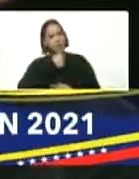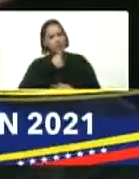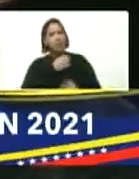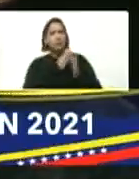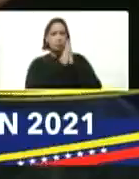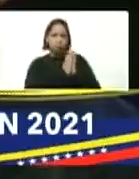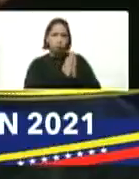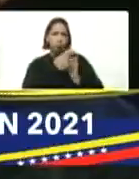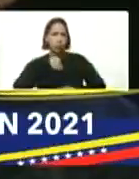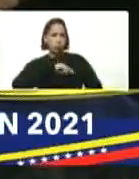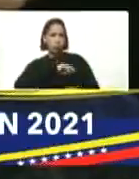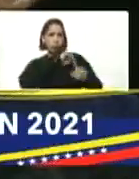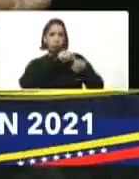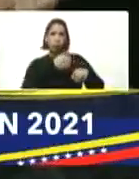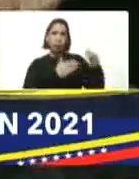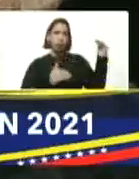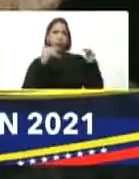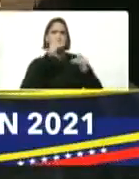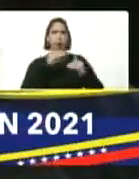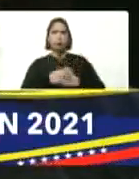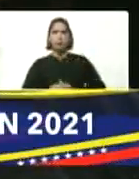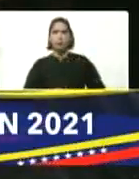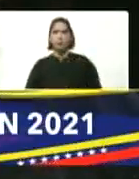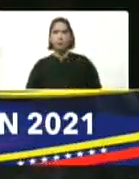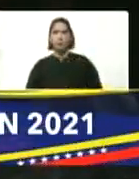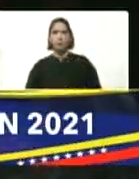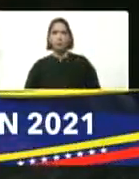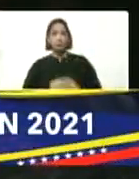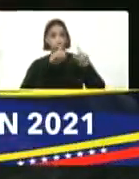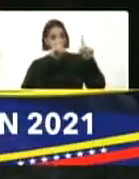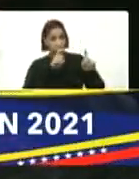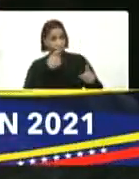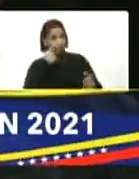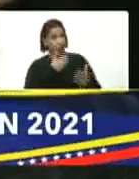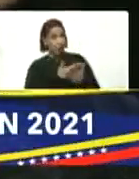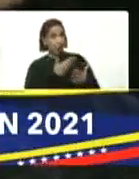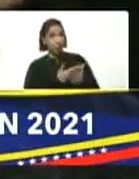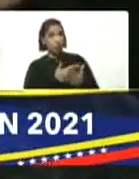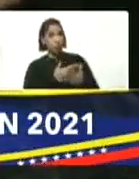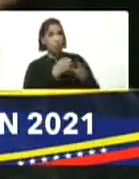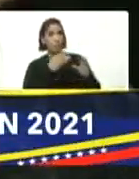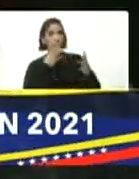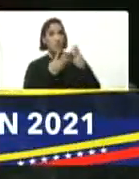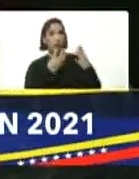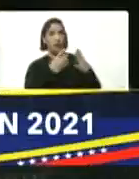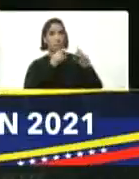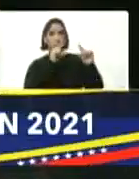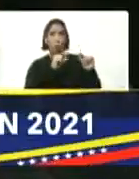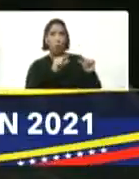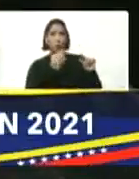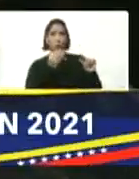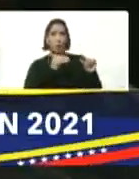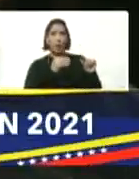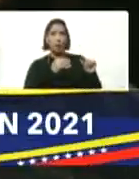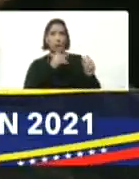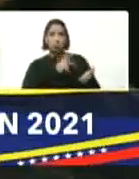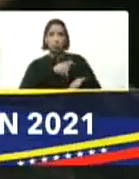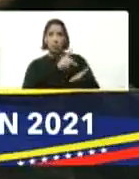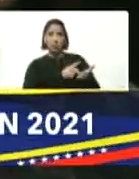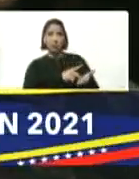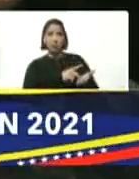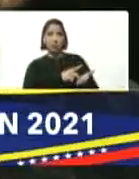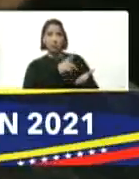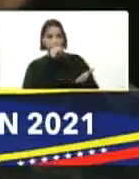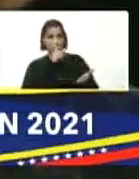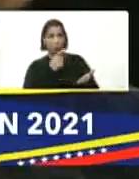que nosotros vamos a vencer. Prueba de eso es que esta feria es un poquito más presencial que la del año